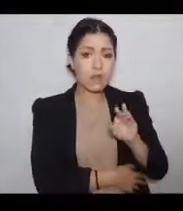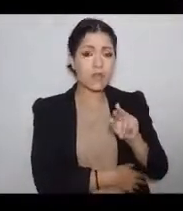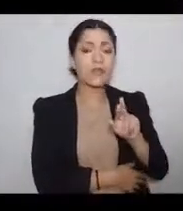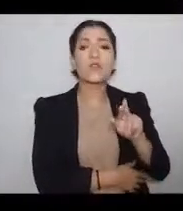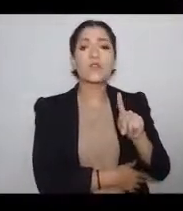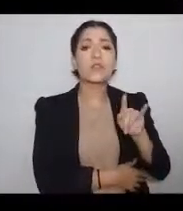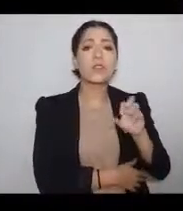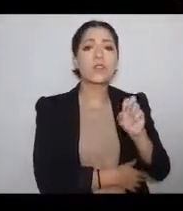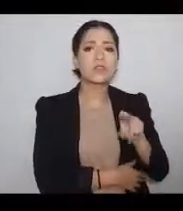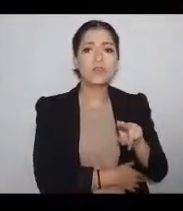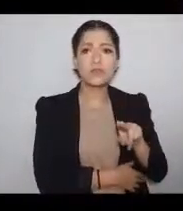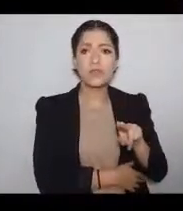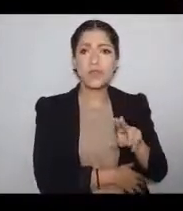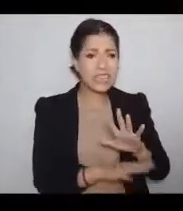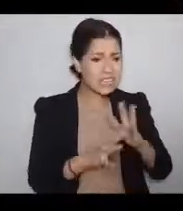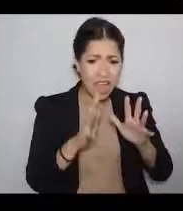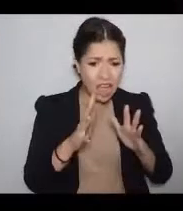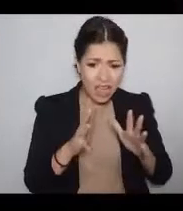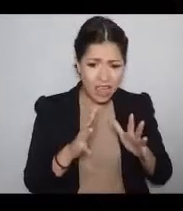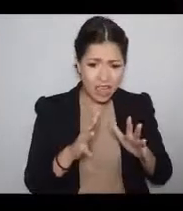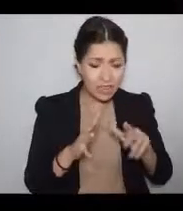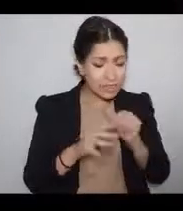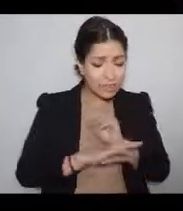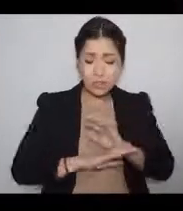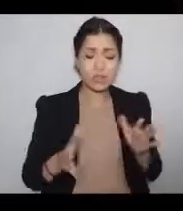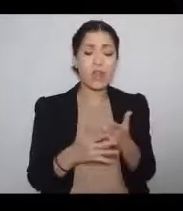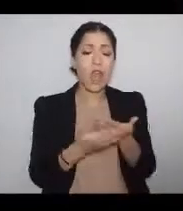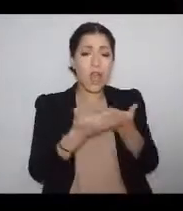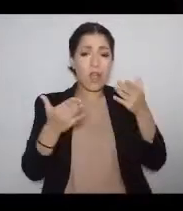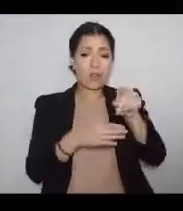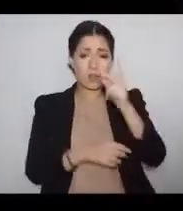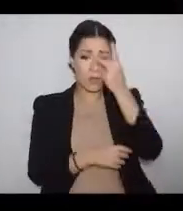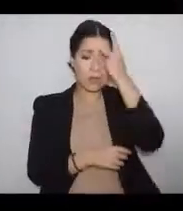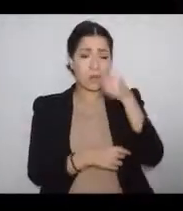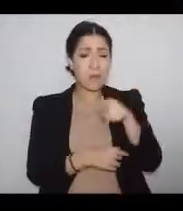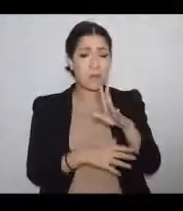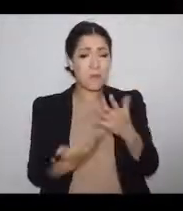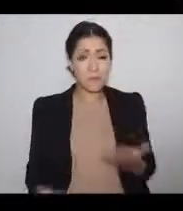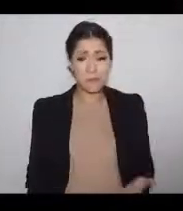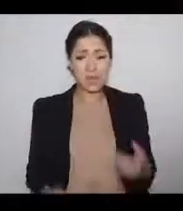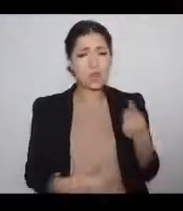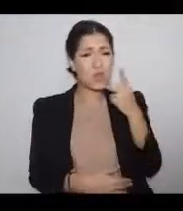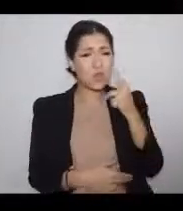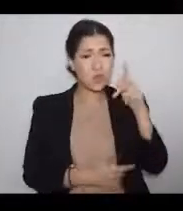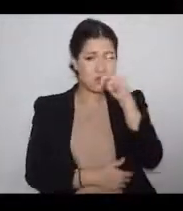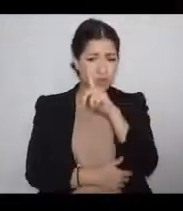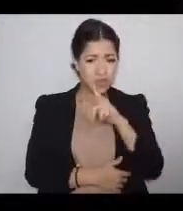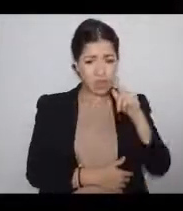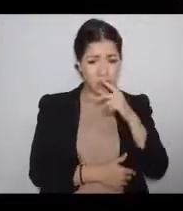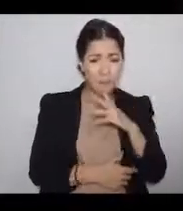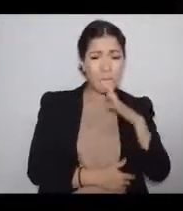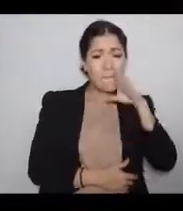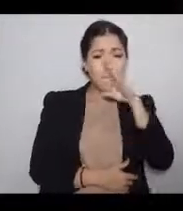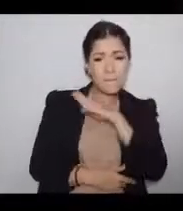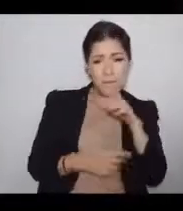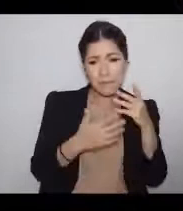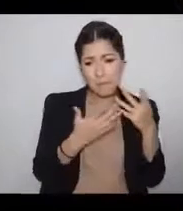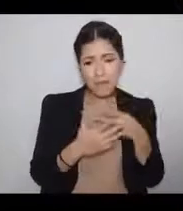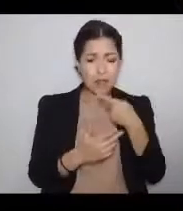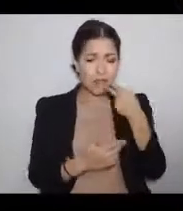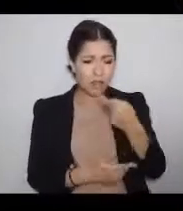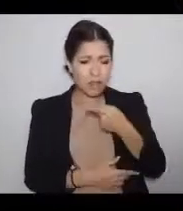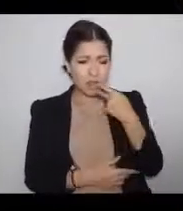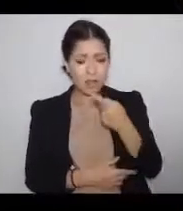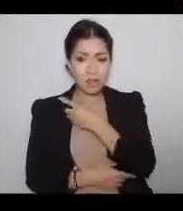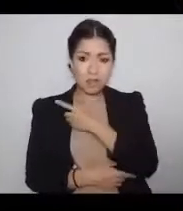estatus naciente. ¡Basta de excusas! Incluso ahora que estás borracho y hablas un latín macarrónico, deberías